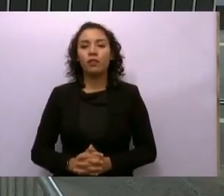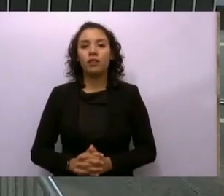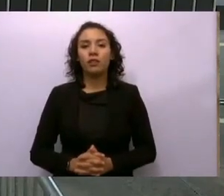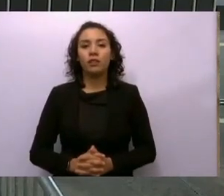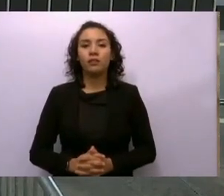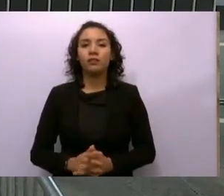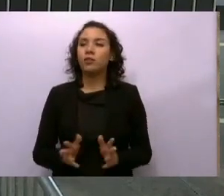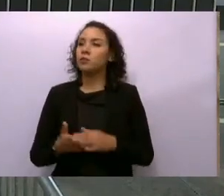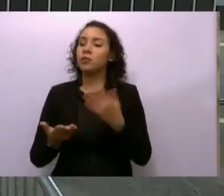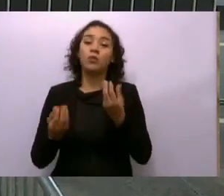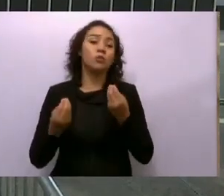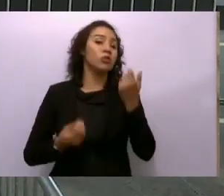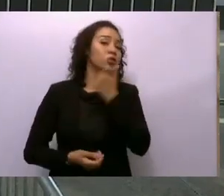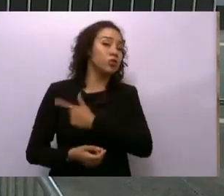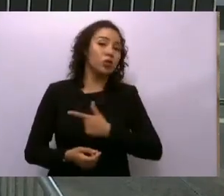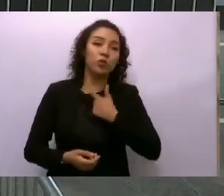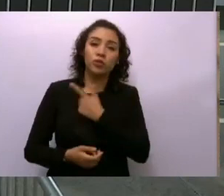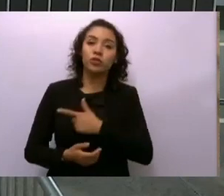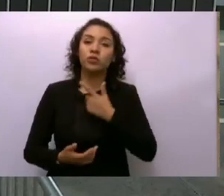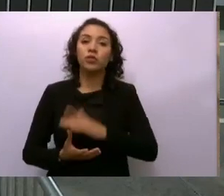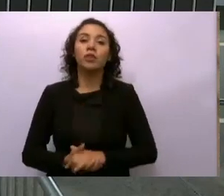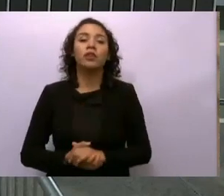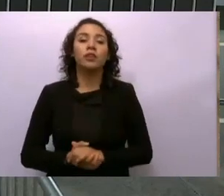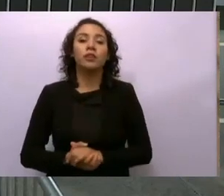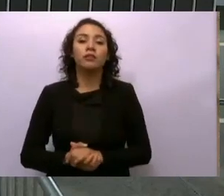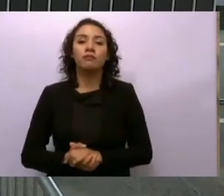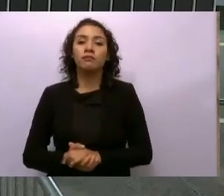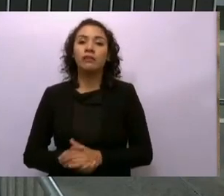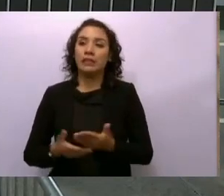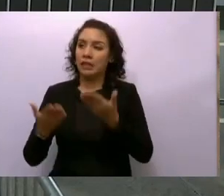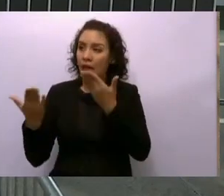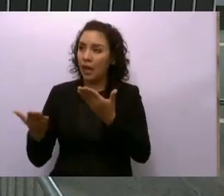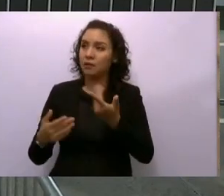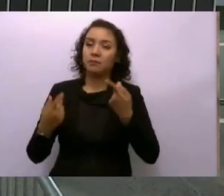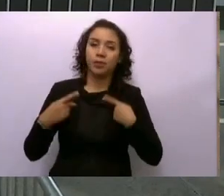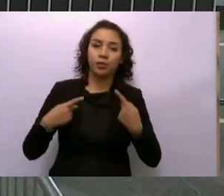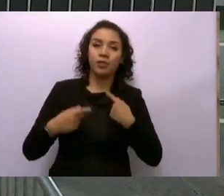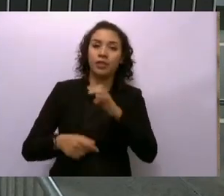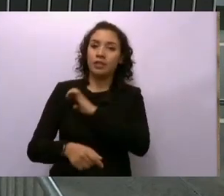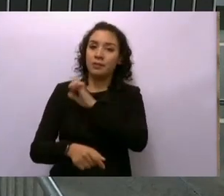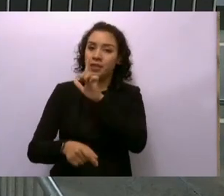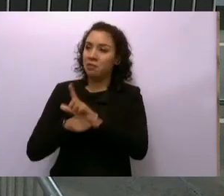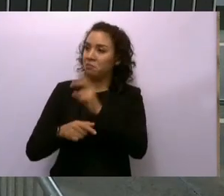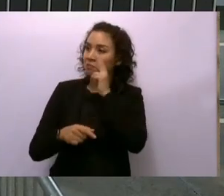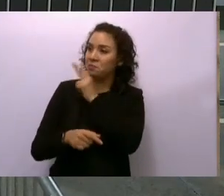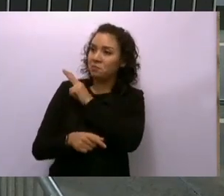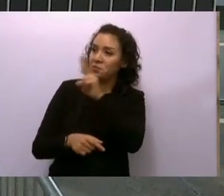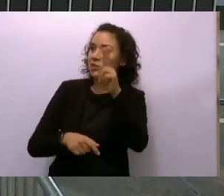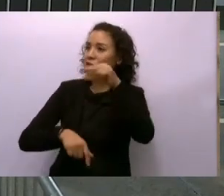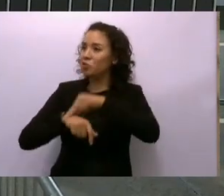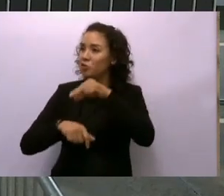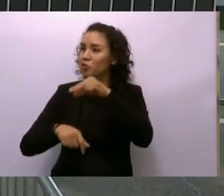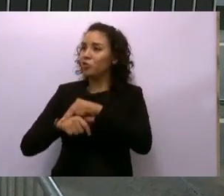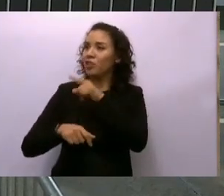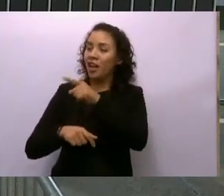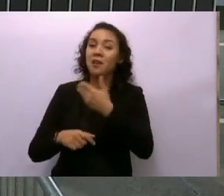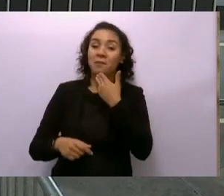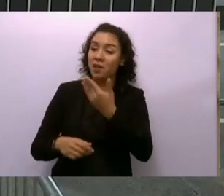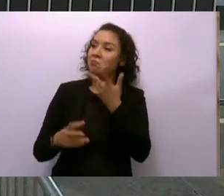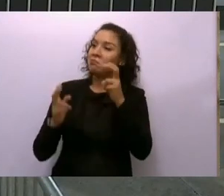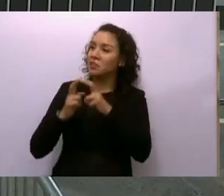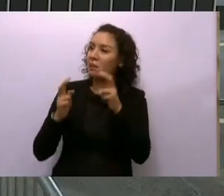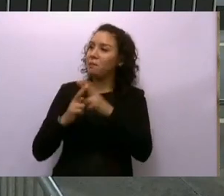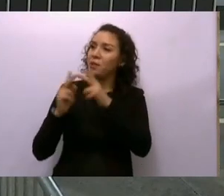Y me da mucho gusto que haya especialistas muy buenos aquí en Tampico, en